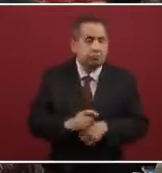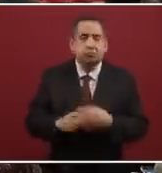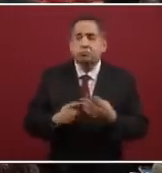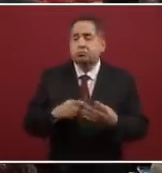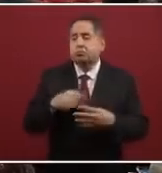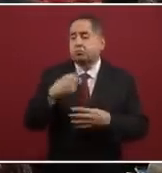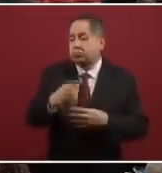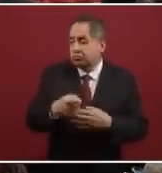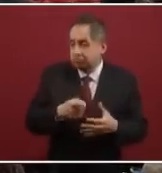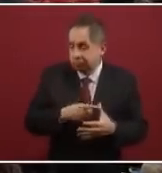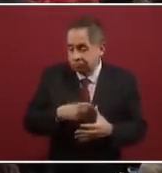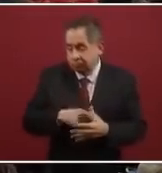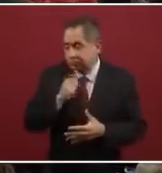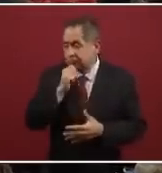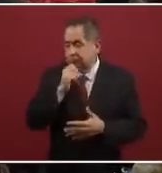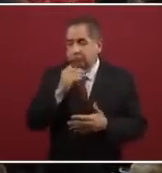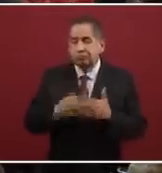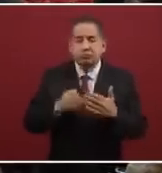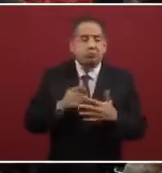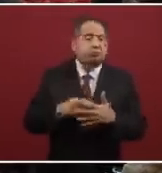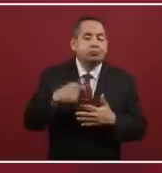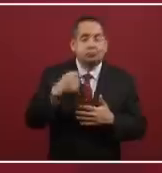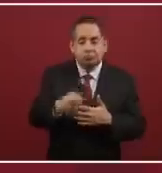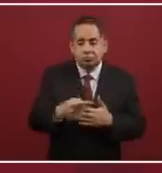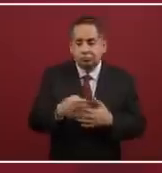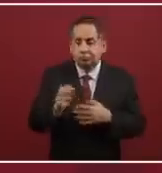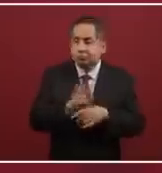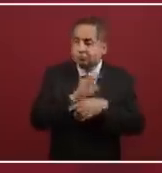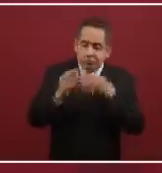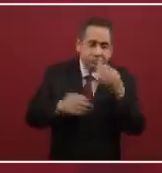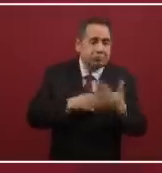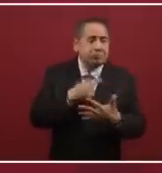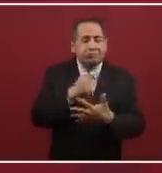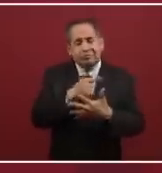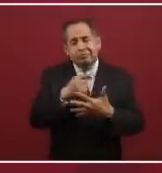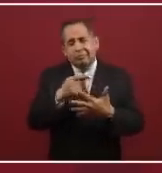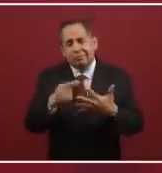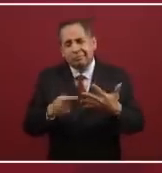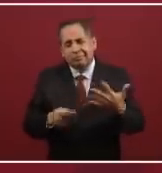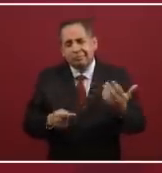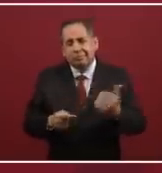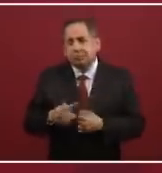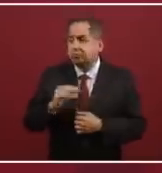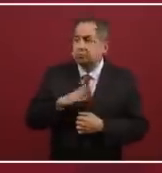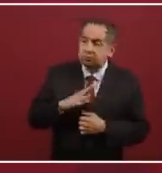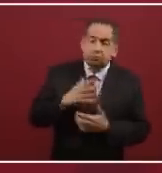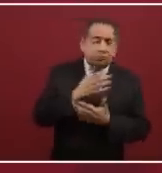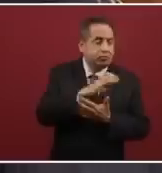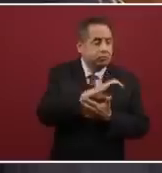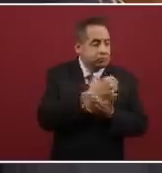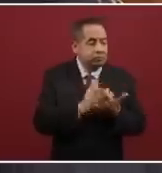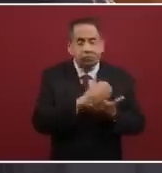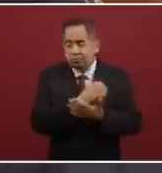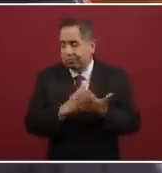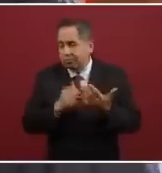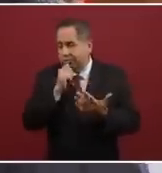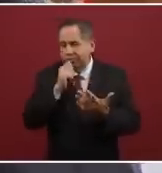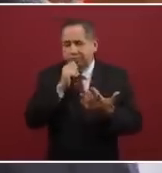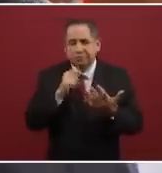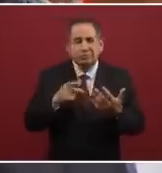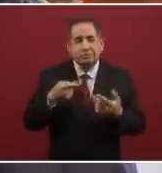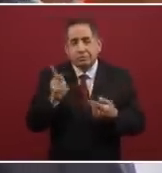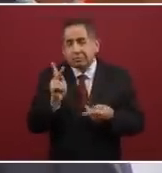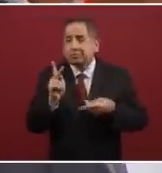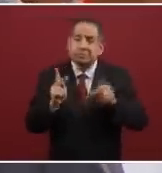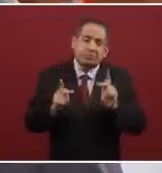Todavía falta lanzar la convocatoria, no hay licitación. Se